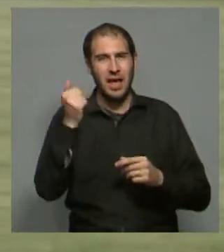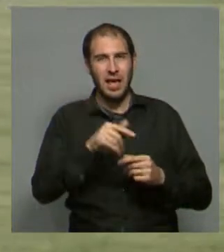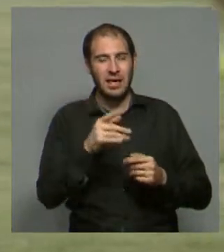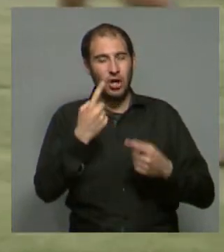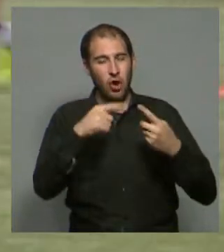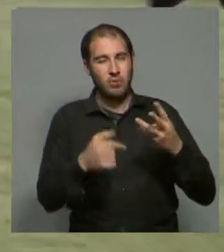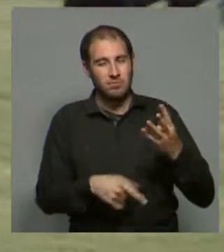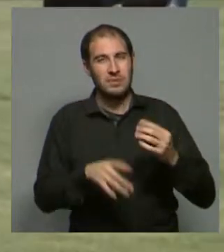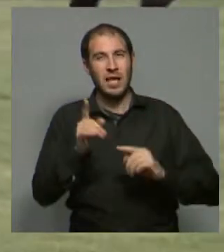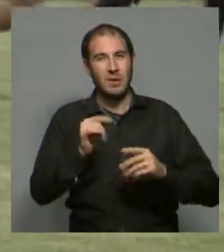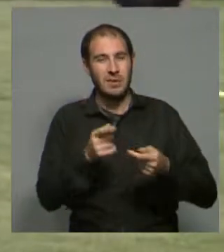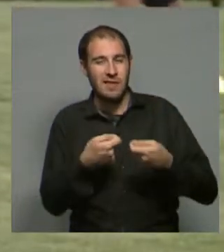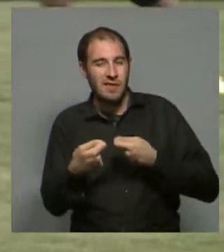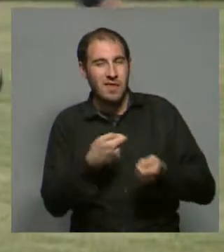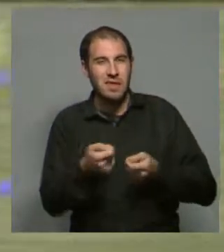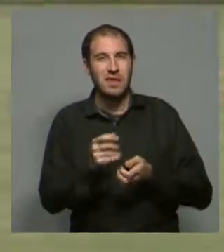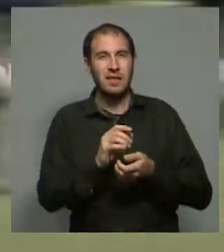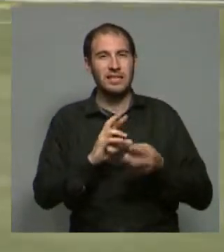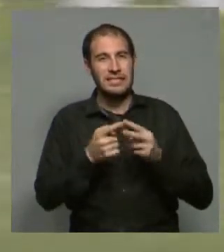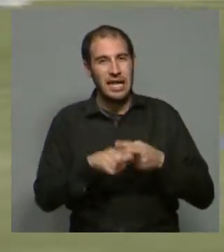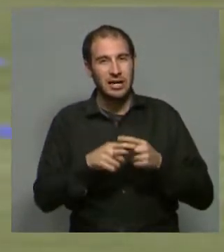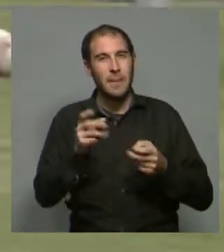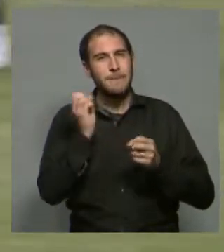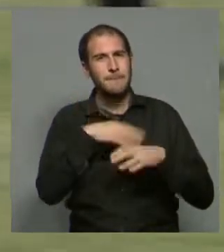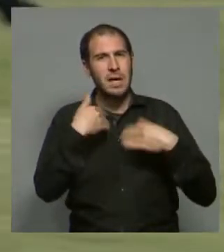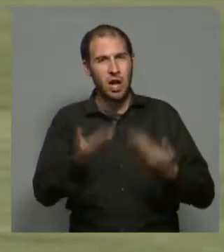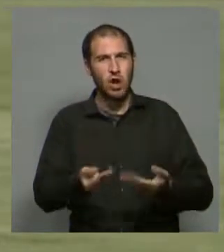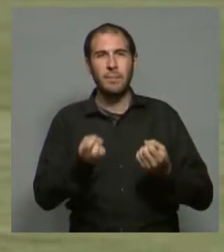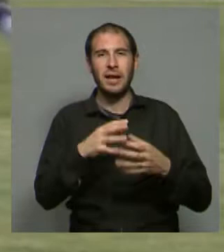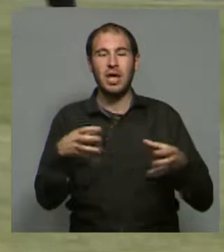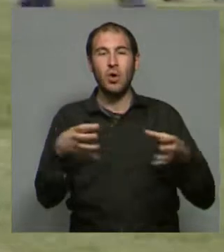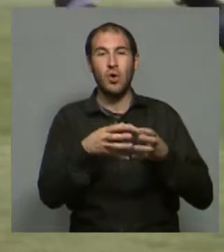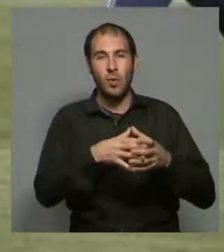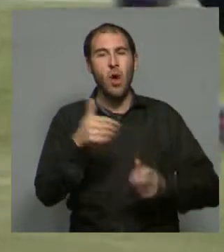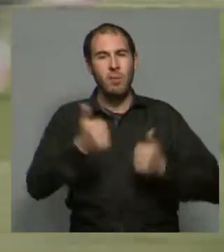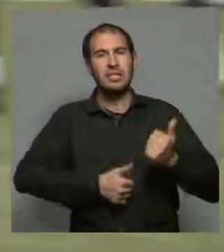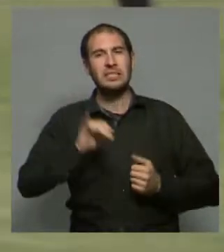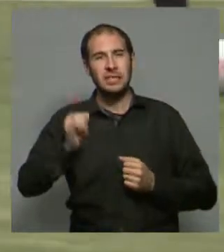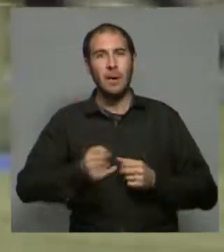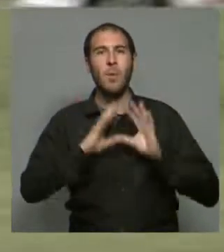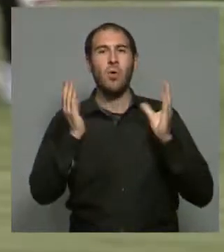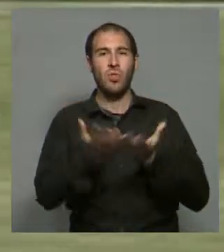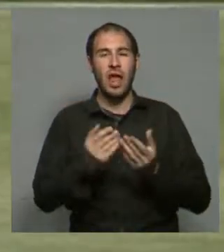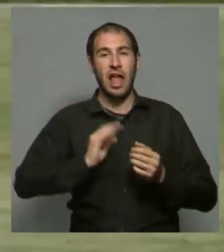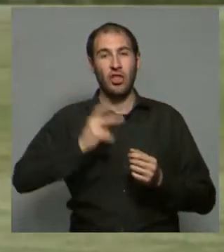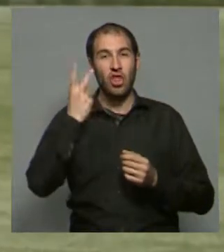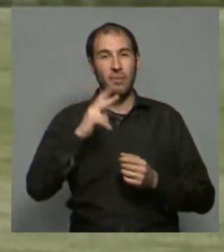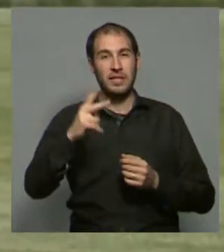ciertos aspectos tácticos y técnicos que debe de mejorar para tener un equipo competitivo para el Mundial en el